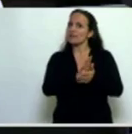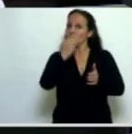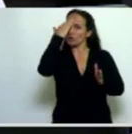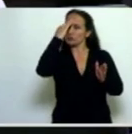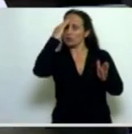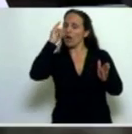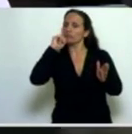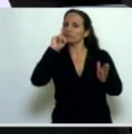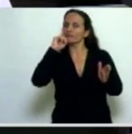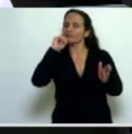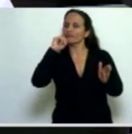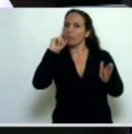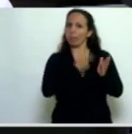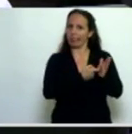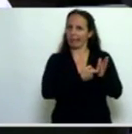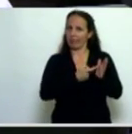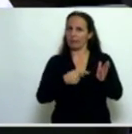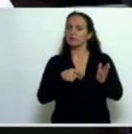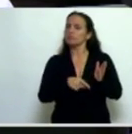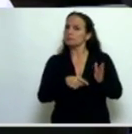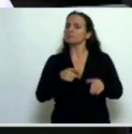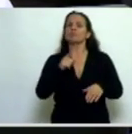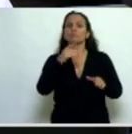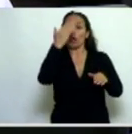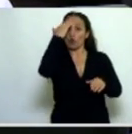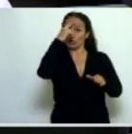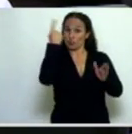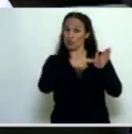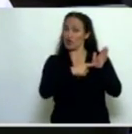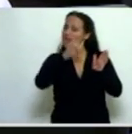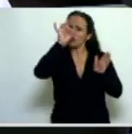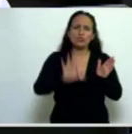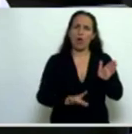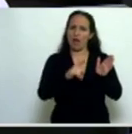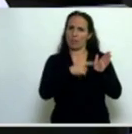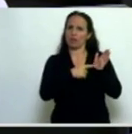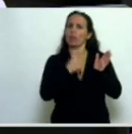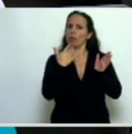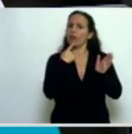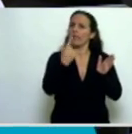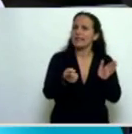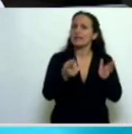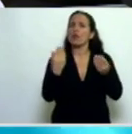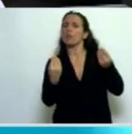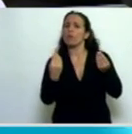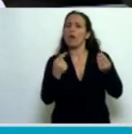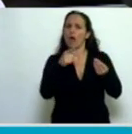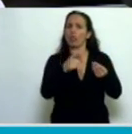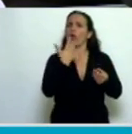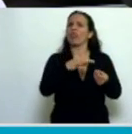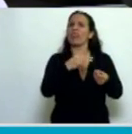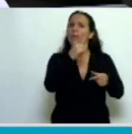inconstitucional. Solamente la Constitución de la Nación puede prever en qué casos tiene que haber